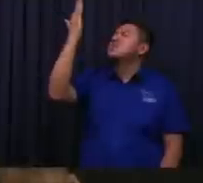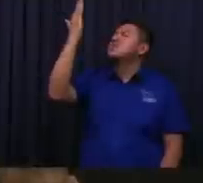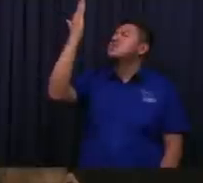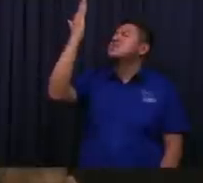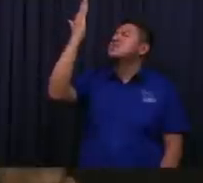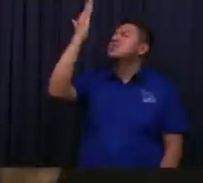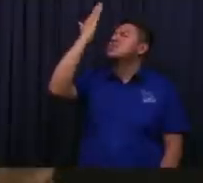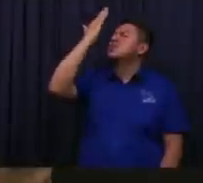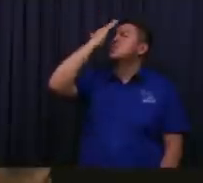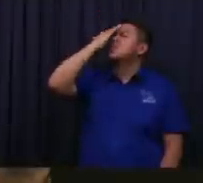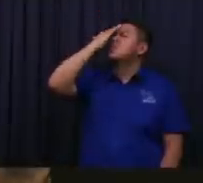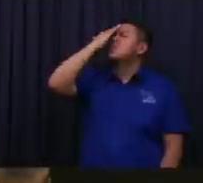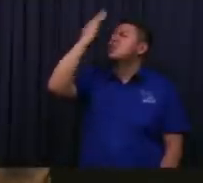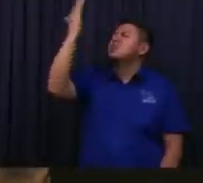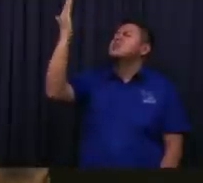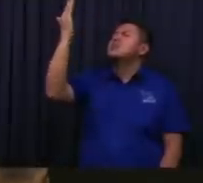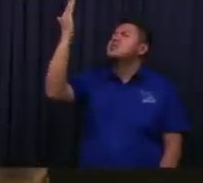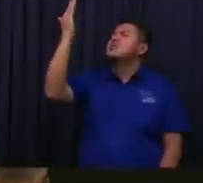Gracias.